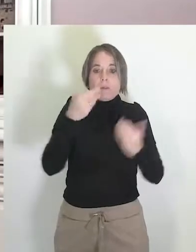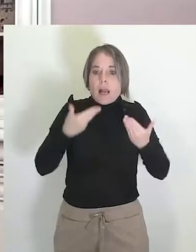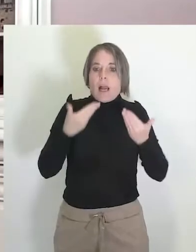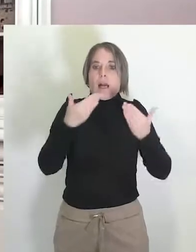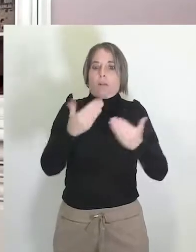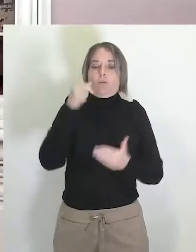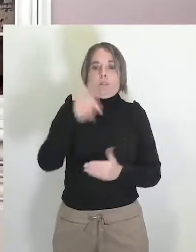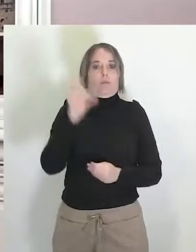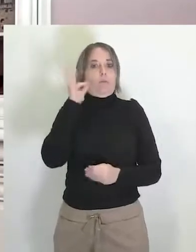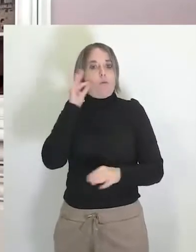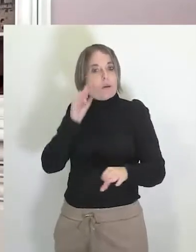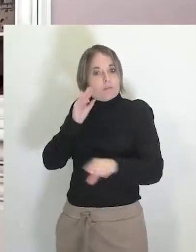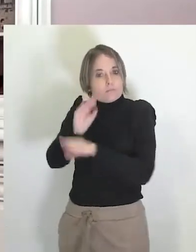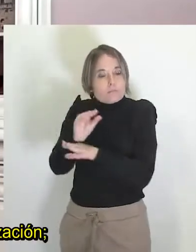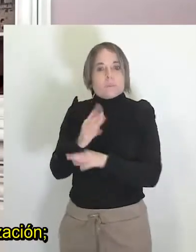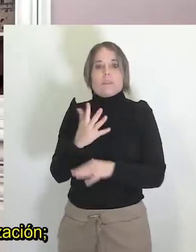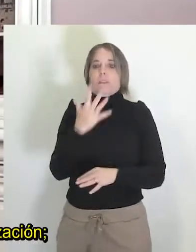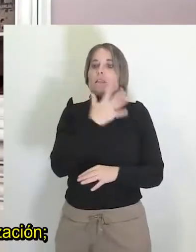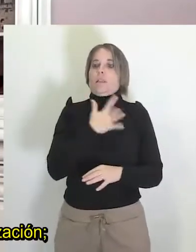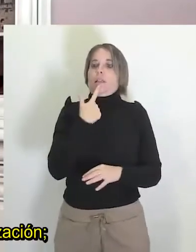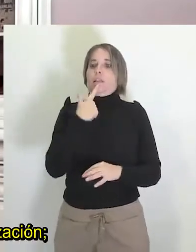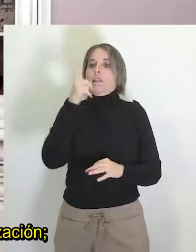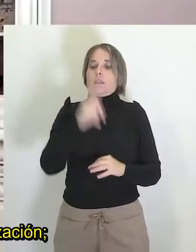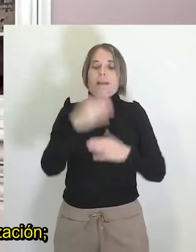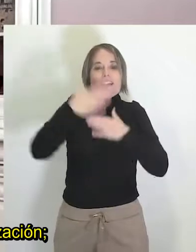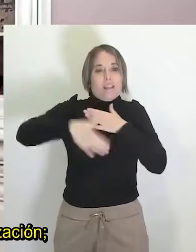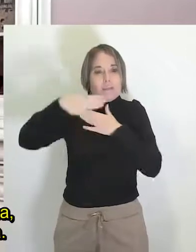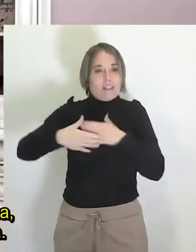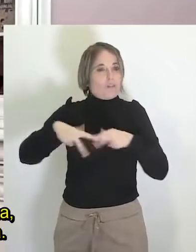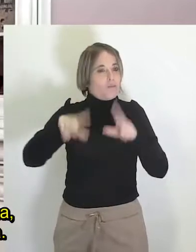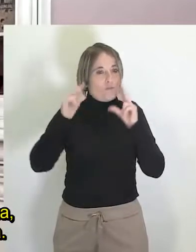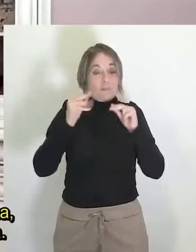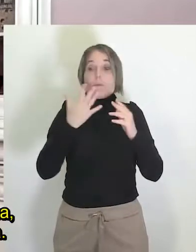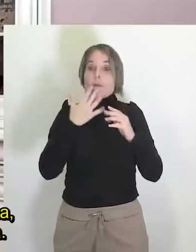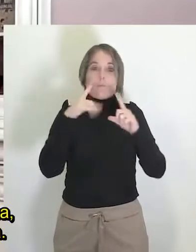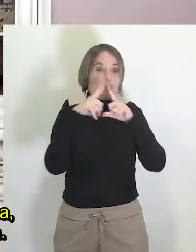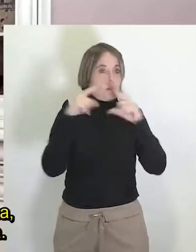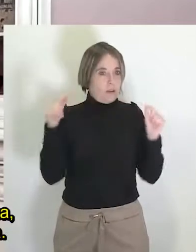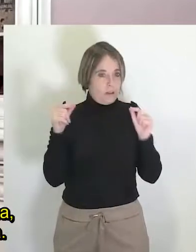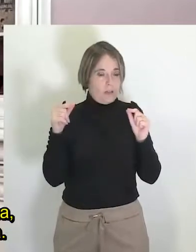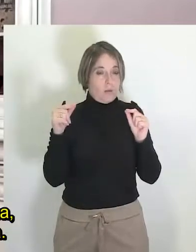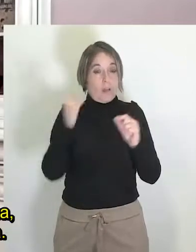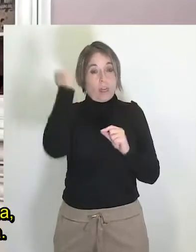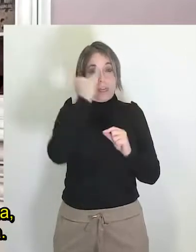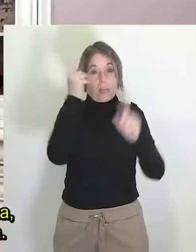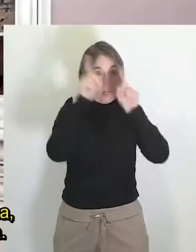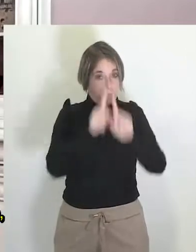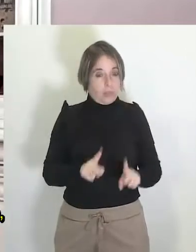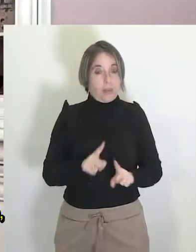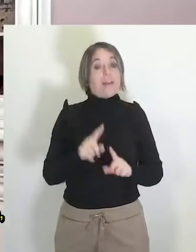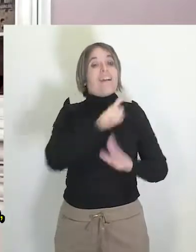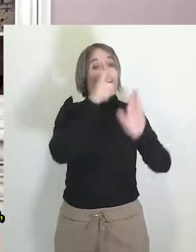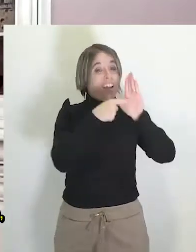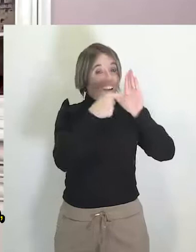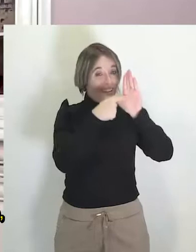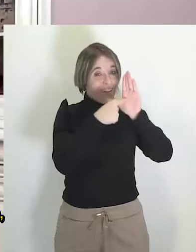para ayudas que puedan recibir estas mujeres, para que no exista una revictimización. Pero en el caso de Nicaragua, no solamente se invisibiliza, esa